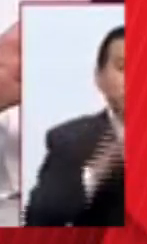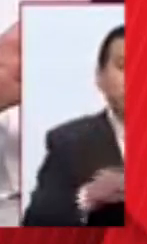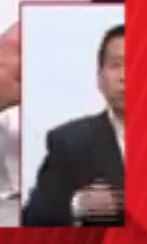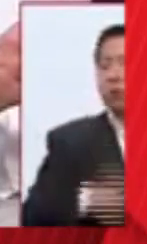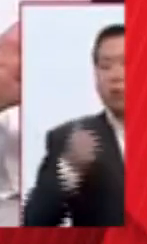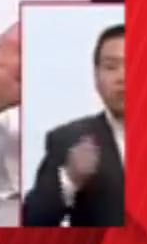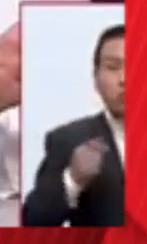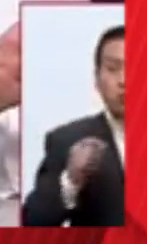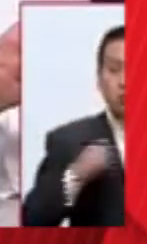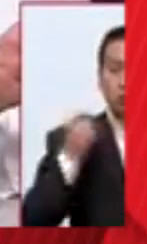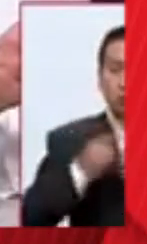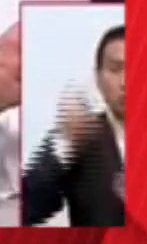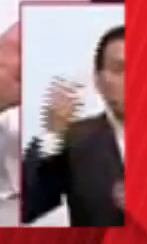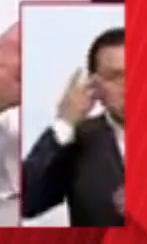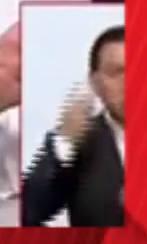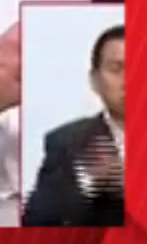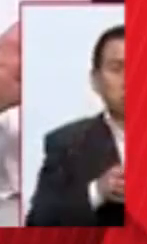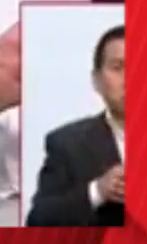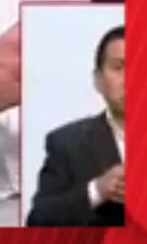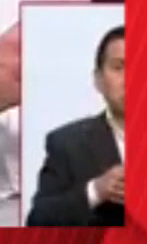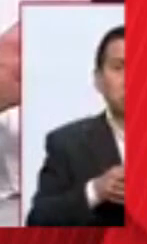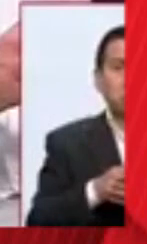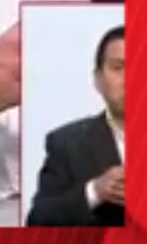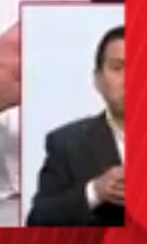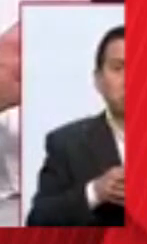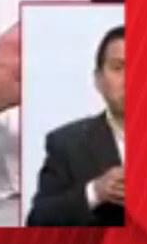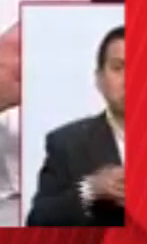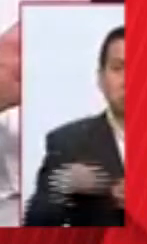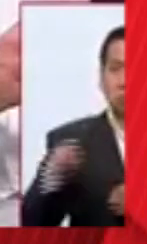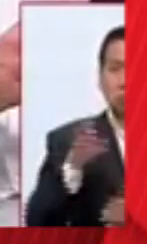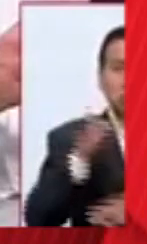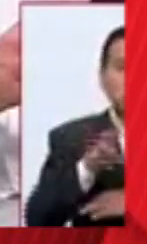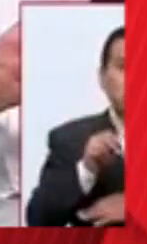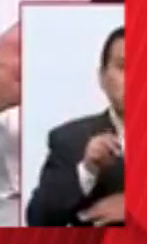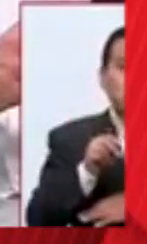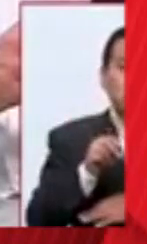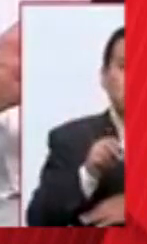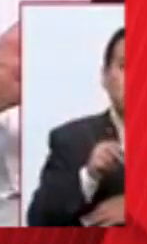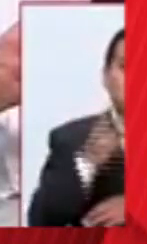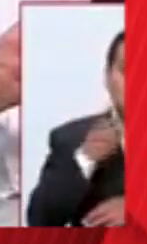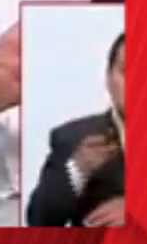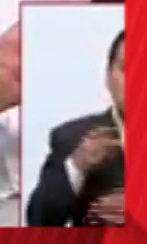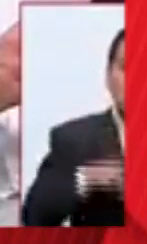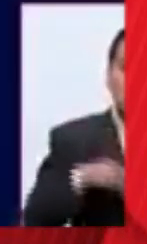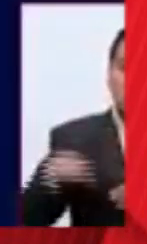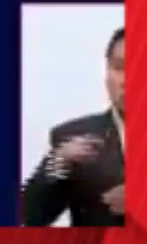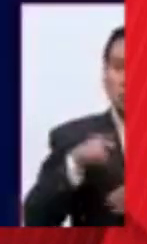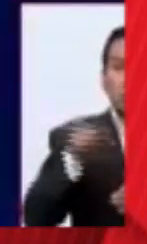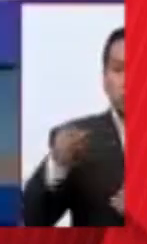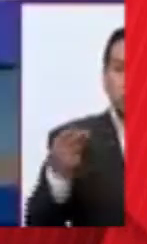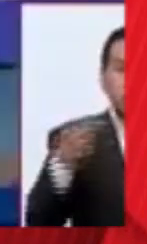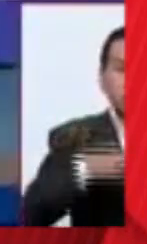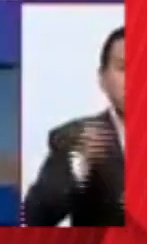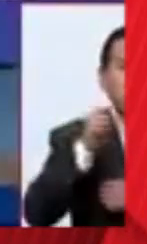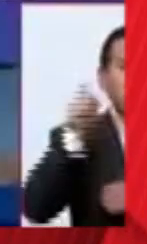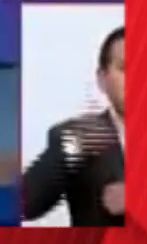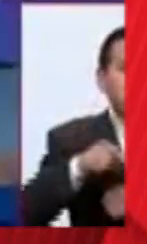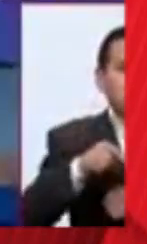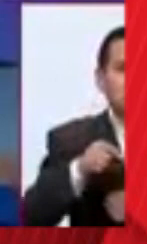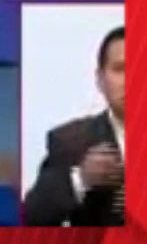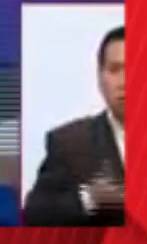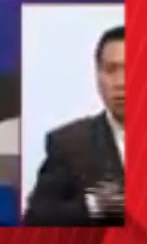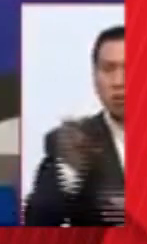partido, no está obligado para mí, sino lo que yo pienso, está obligado a estar en el MAS y el PSP, puede